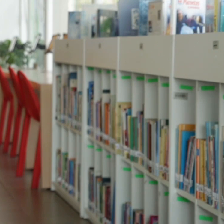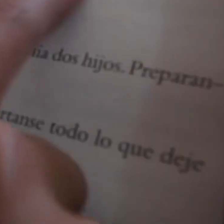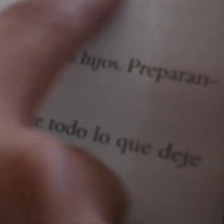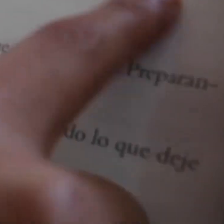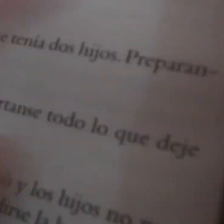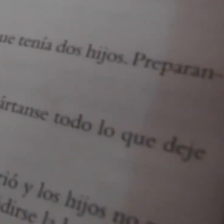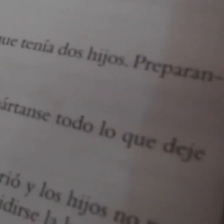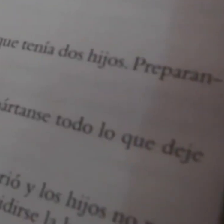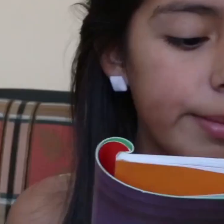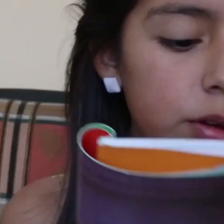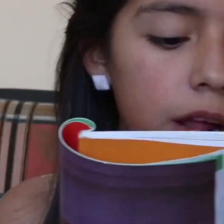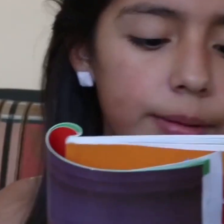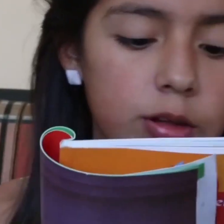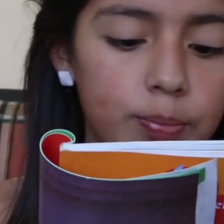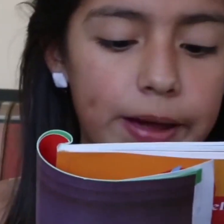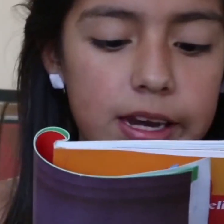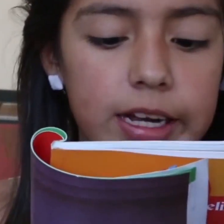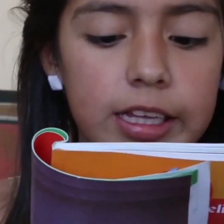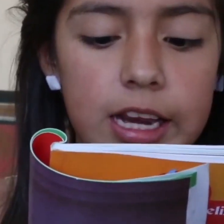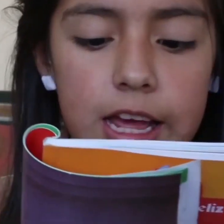lectura.